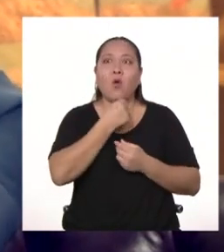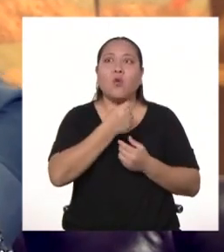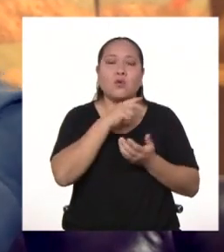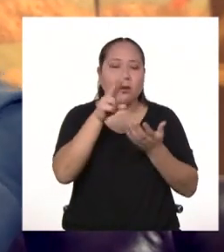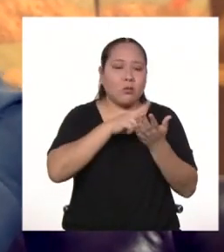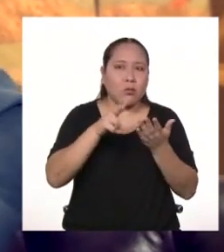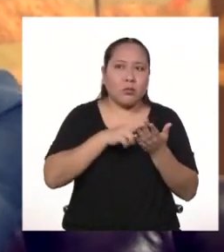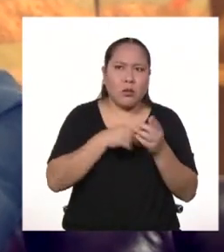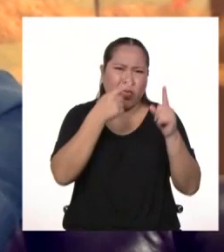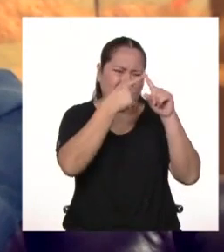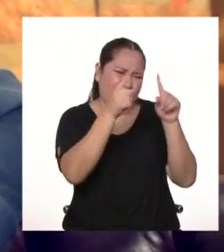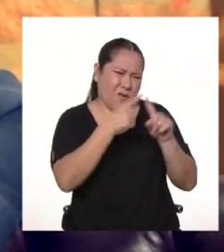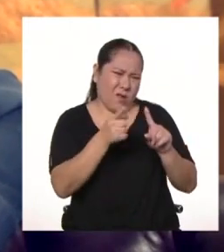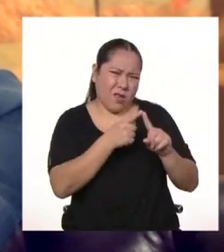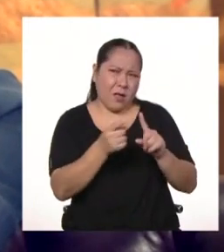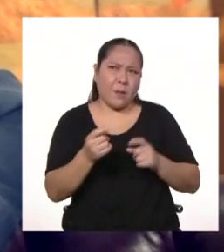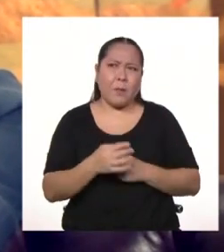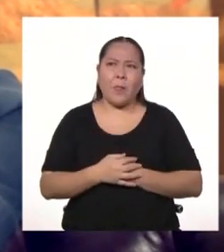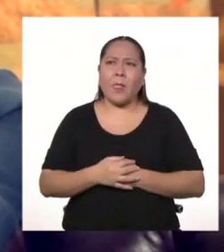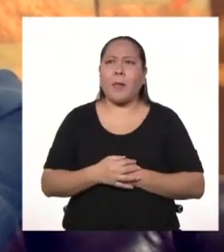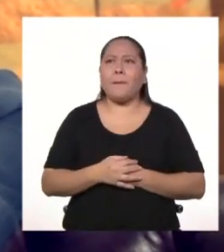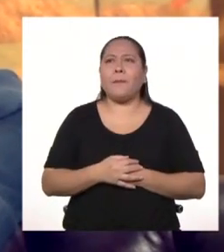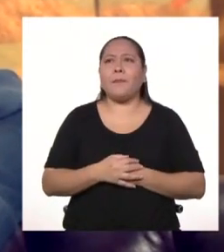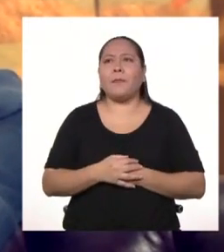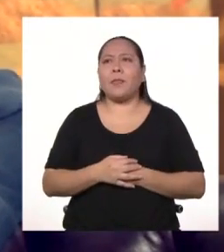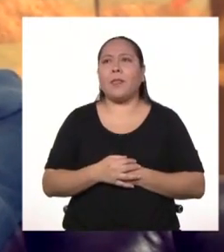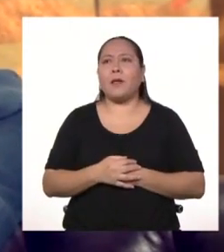de D'Annunzio.